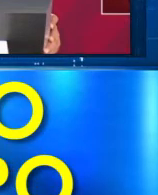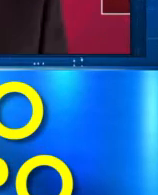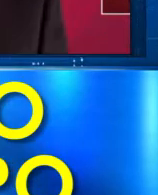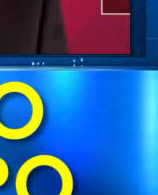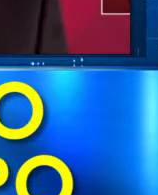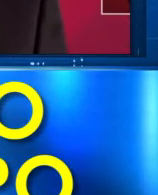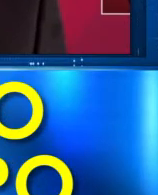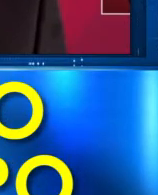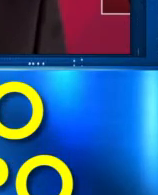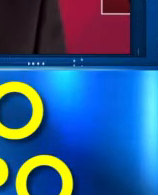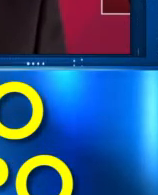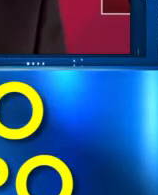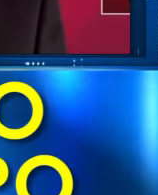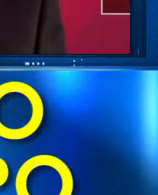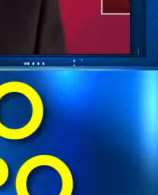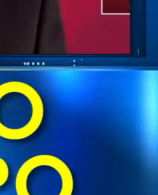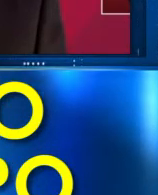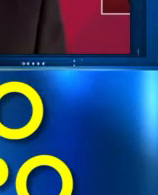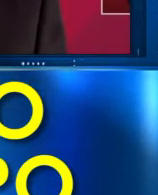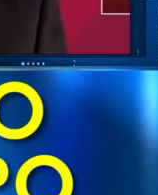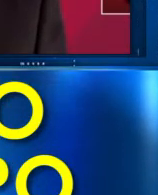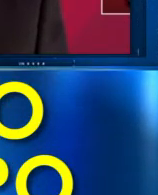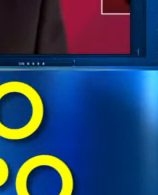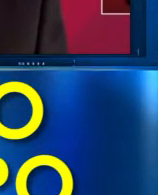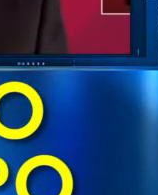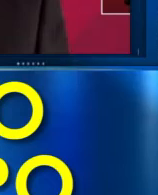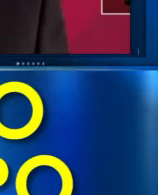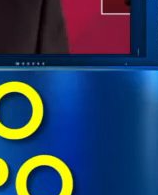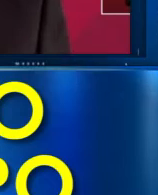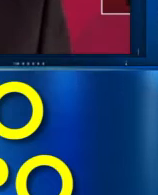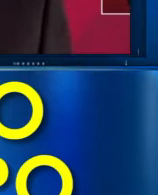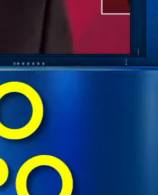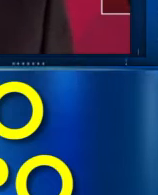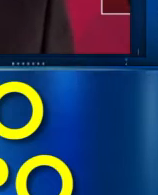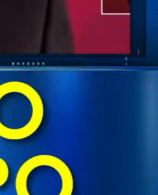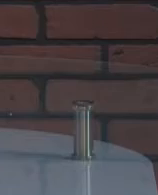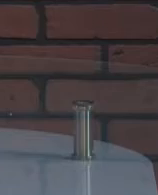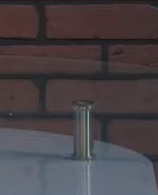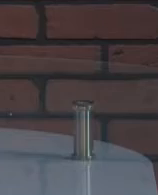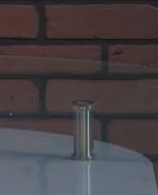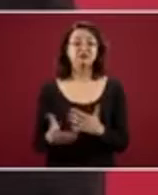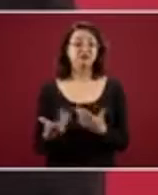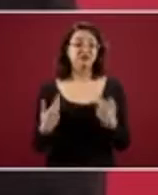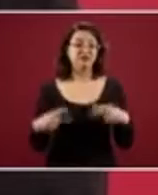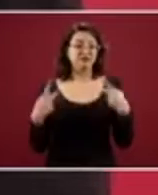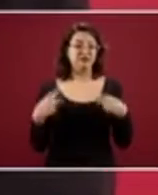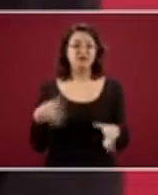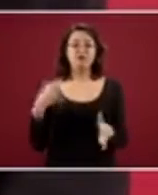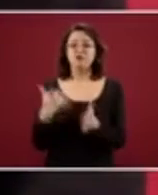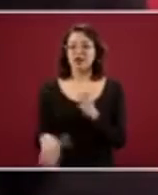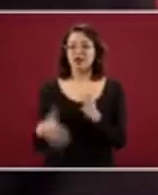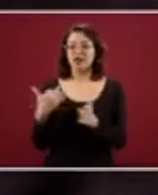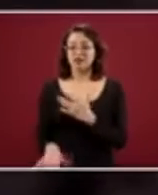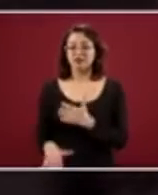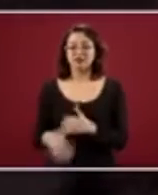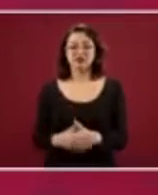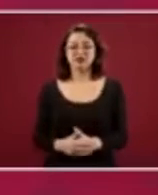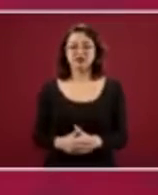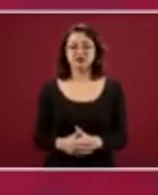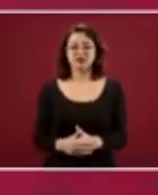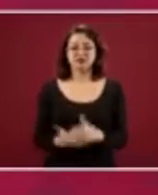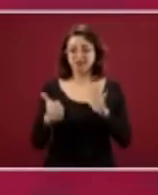qué terrenos estamos pisando. No lo puedo creer. Pero bueno, ¿qué dijo el presidente? Ya no son